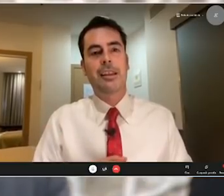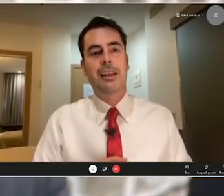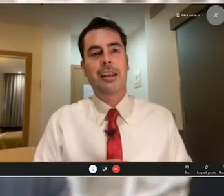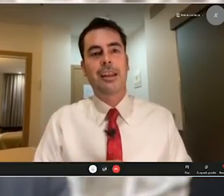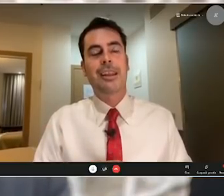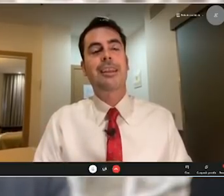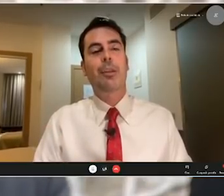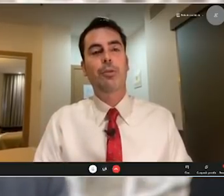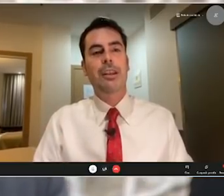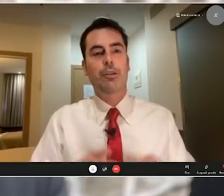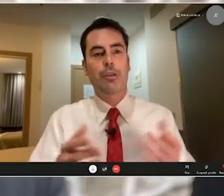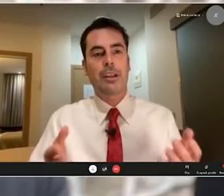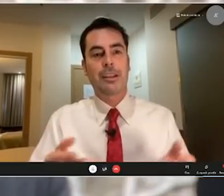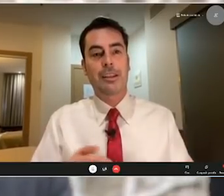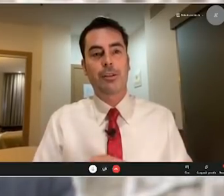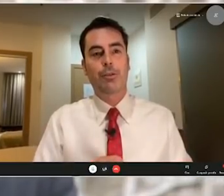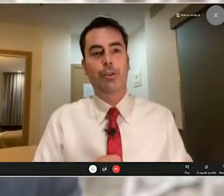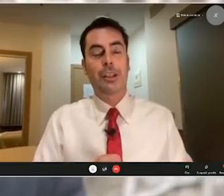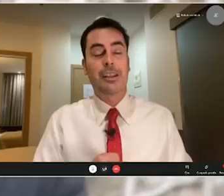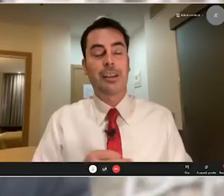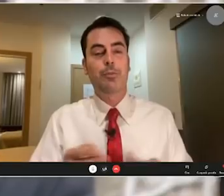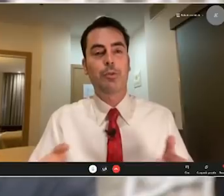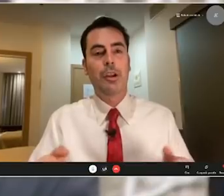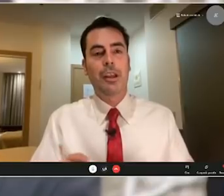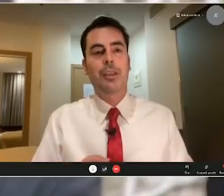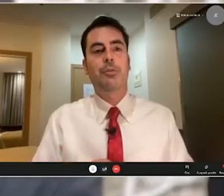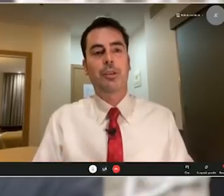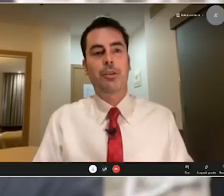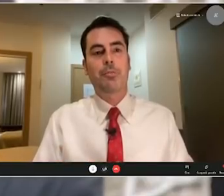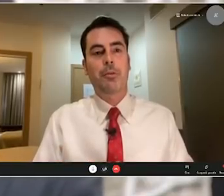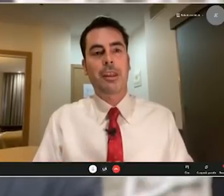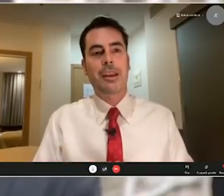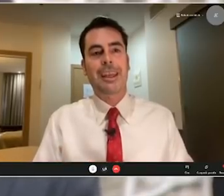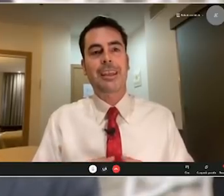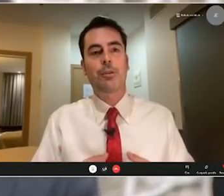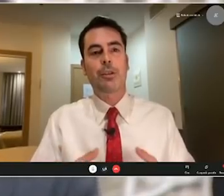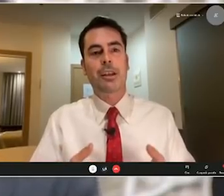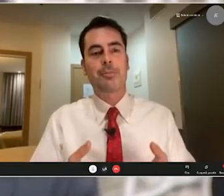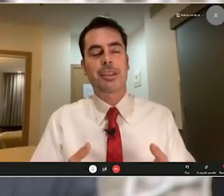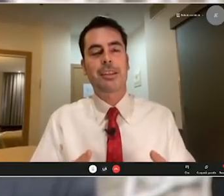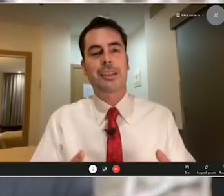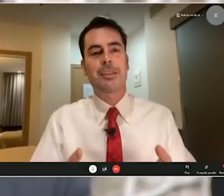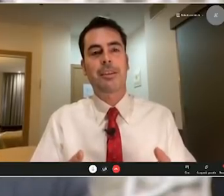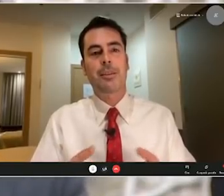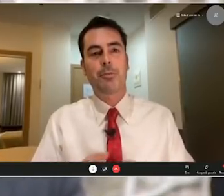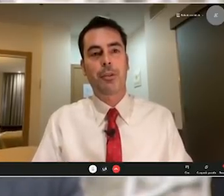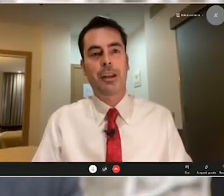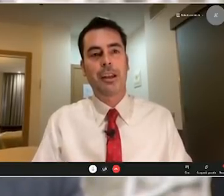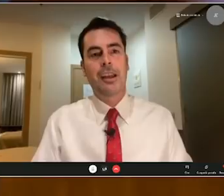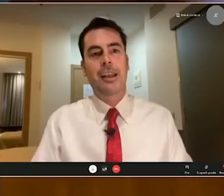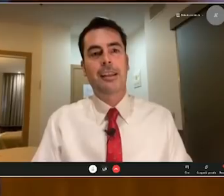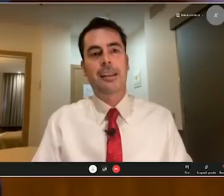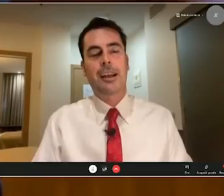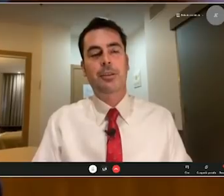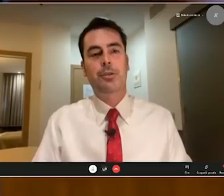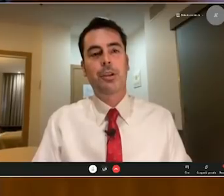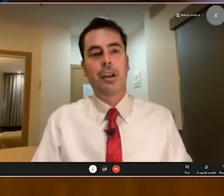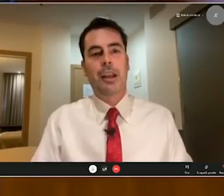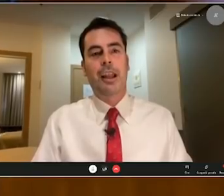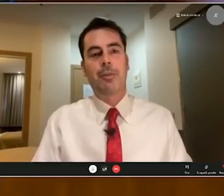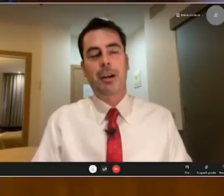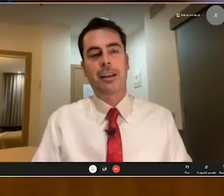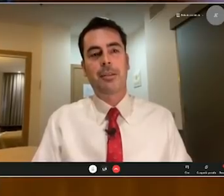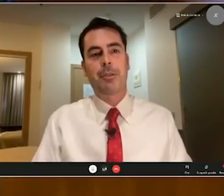oasis de dictadura, totalitarismo y sobre todo de pobreza, que es lo que representa ese frente popular, en este